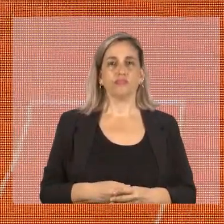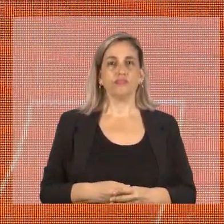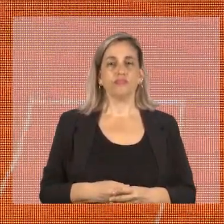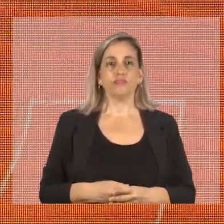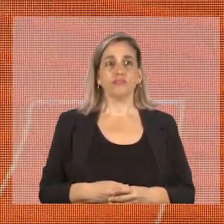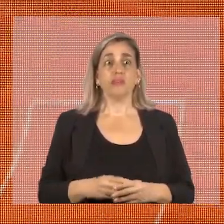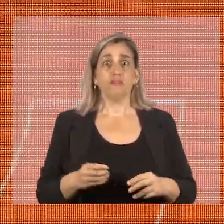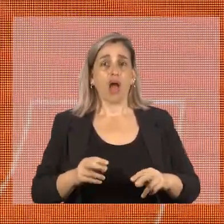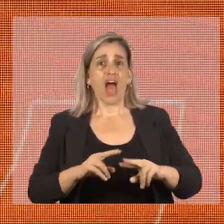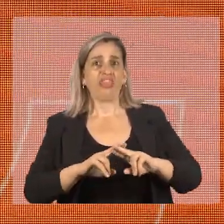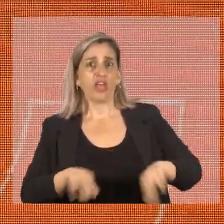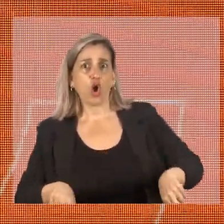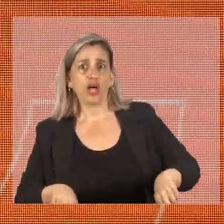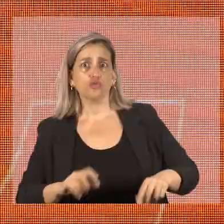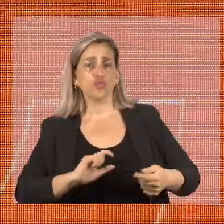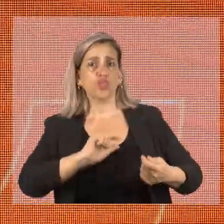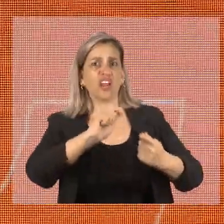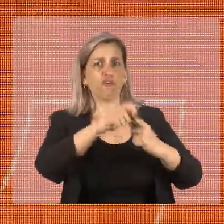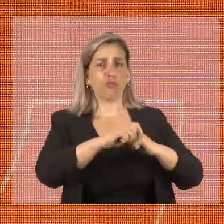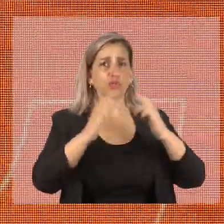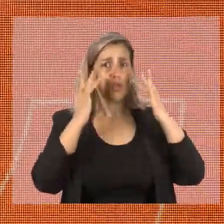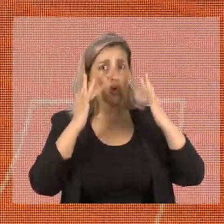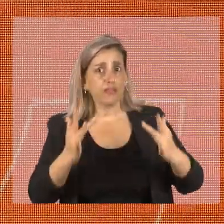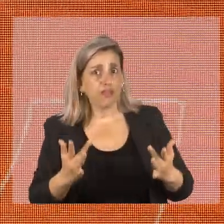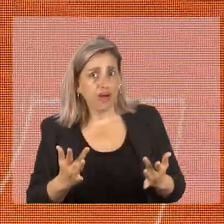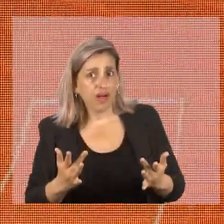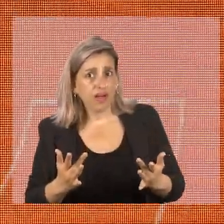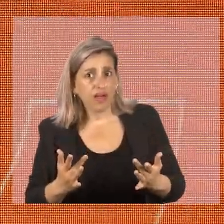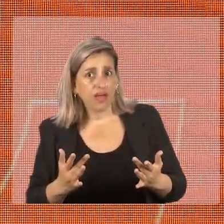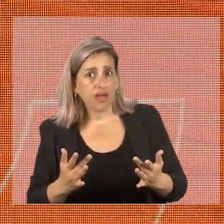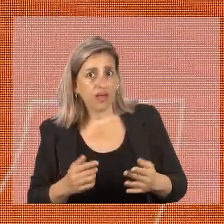¿Se va a derogar la transformación educativa?